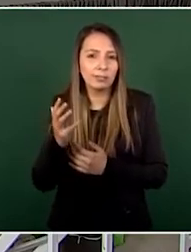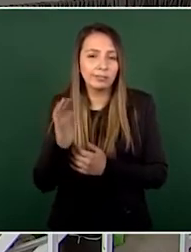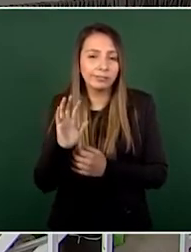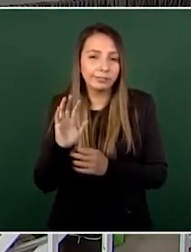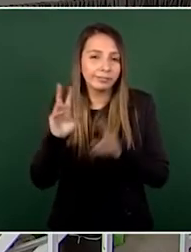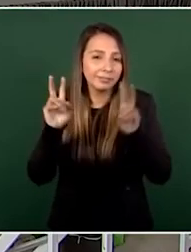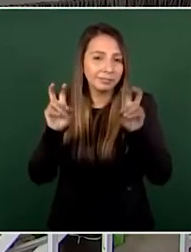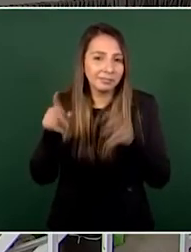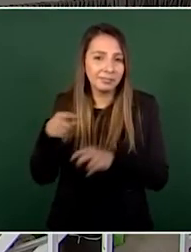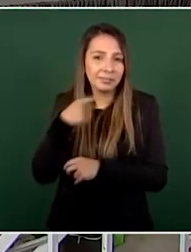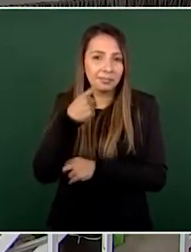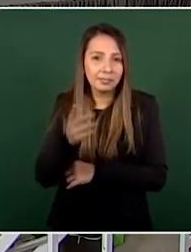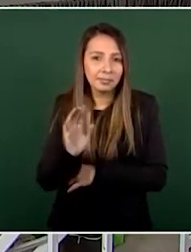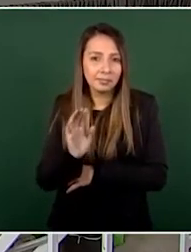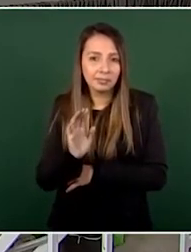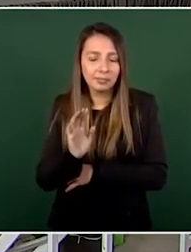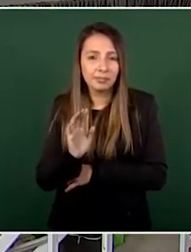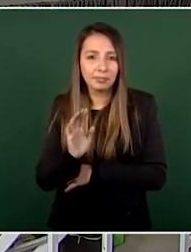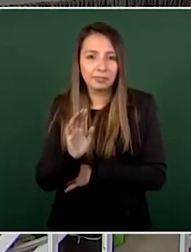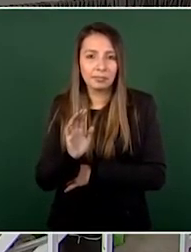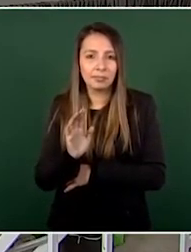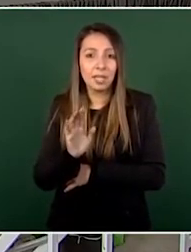Si quiere y me lo autoriza,